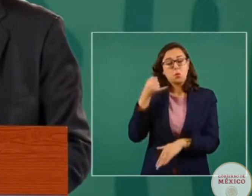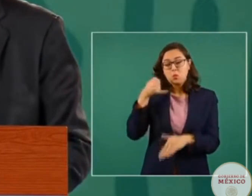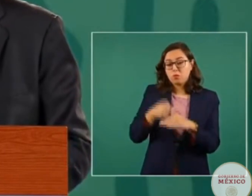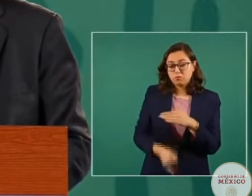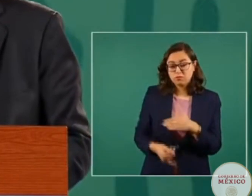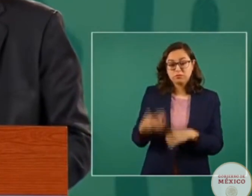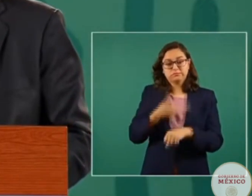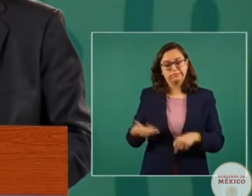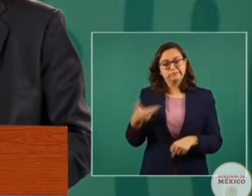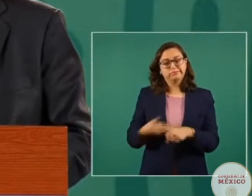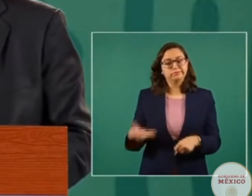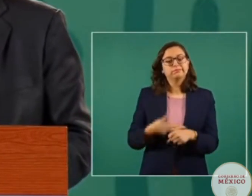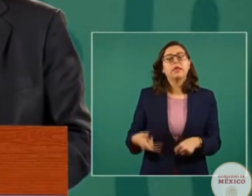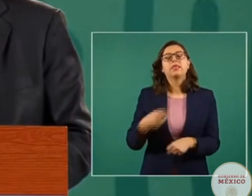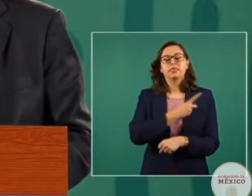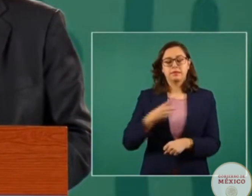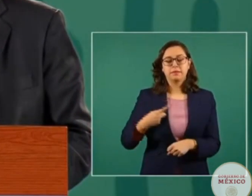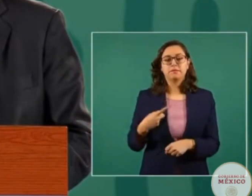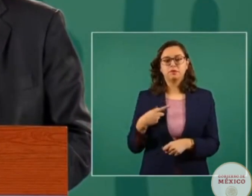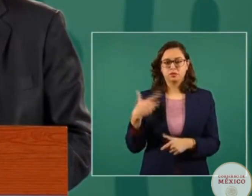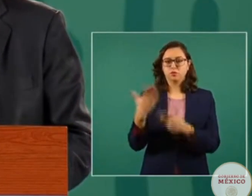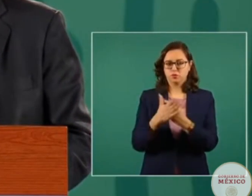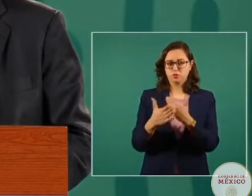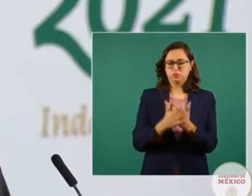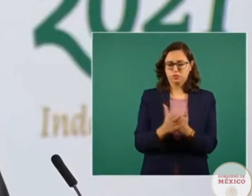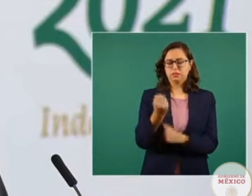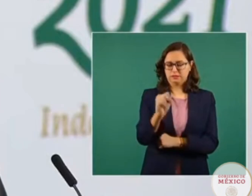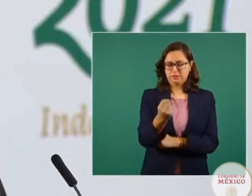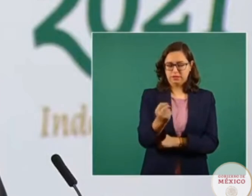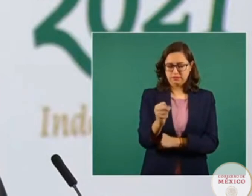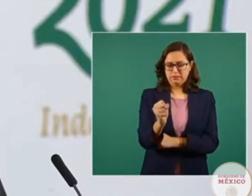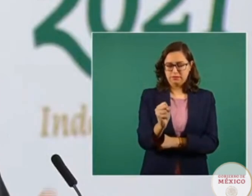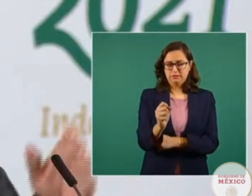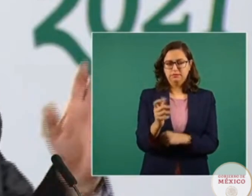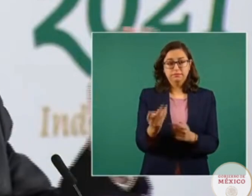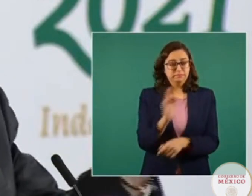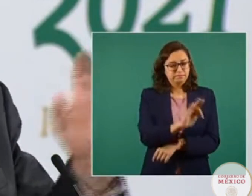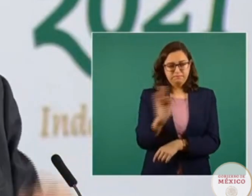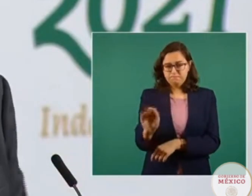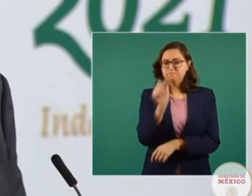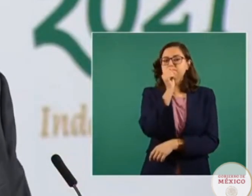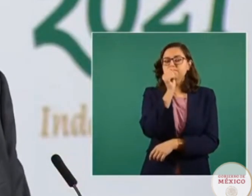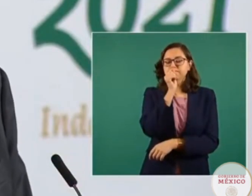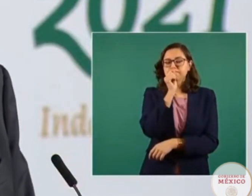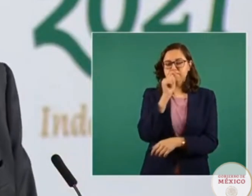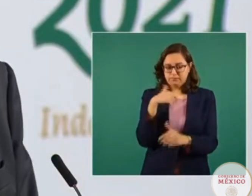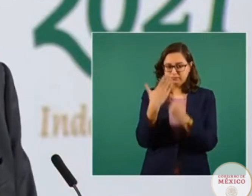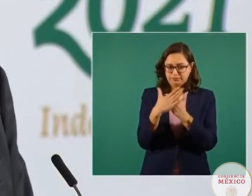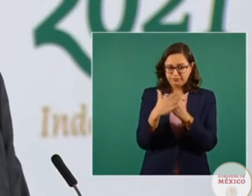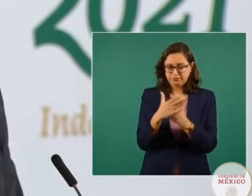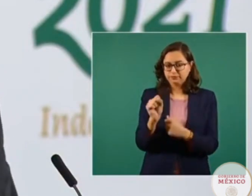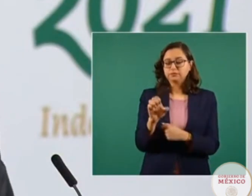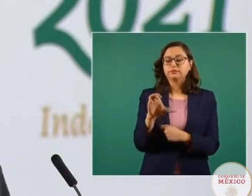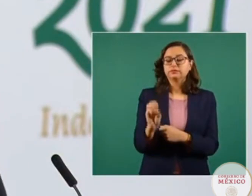que organicemos. Sabemos que ocurrirá en septiembre, los primeros días de septiembre. Daremos ya detalles por parte de la Secretaría de Economía